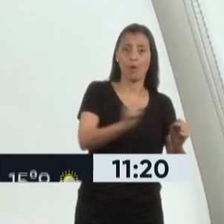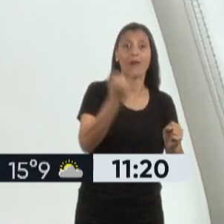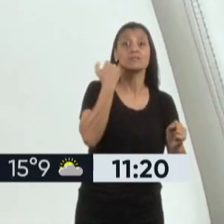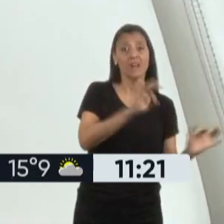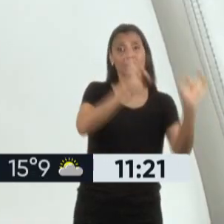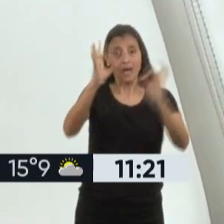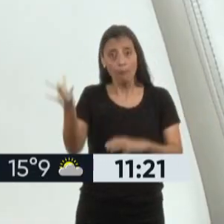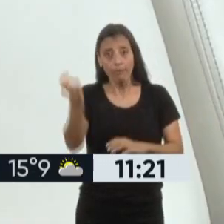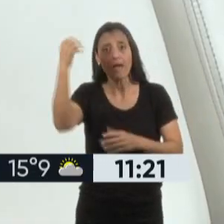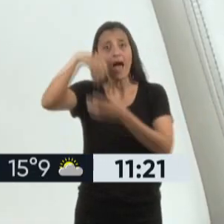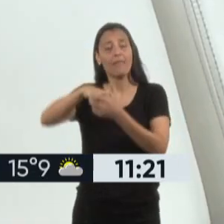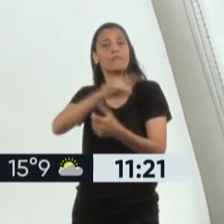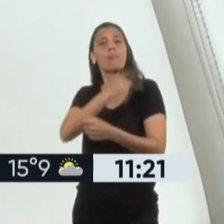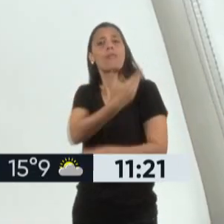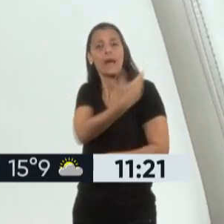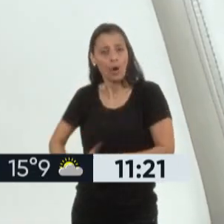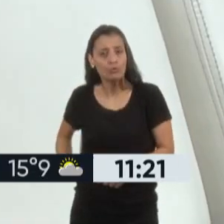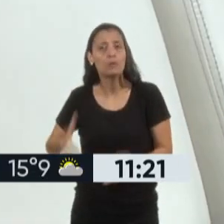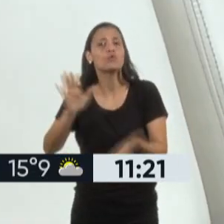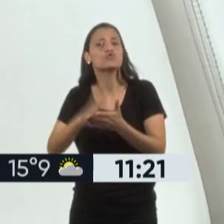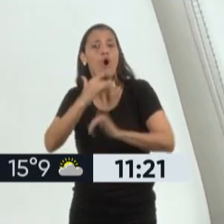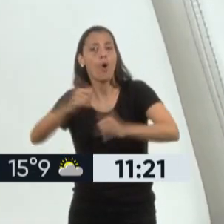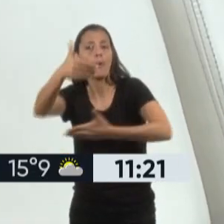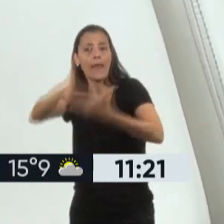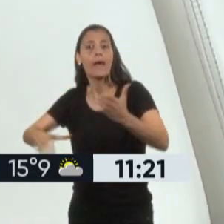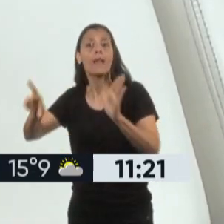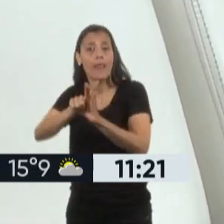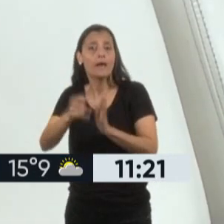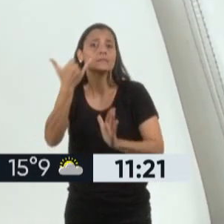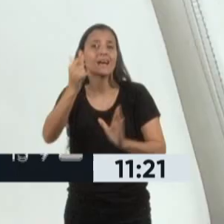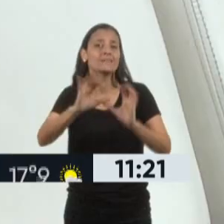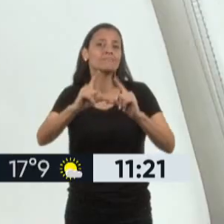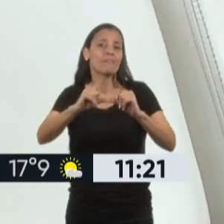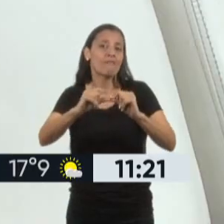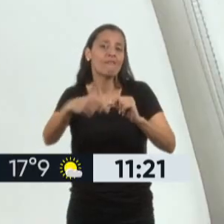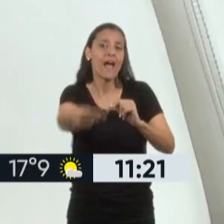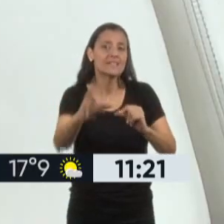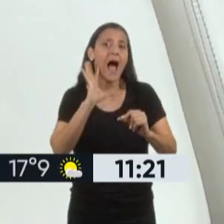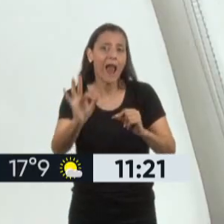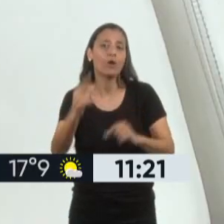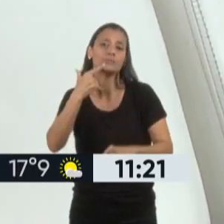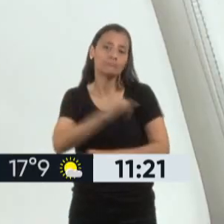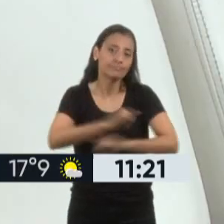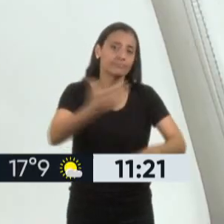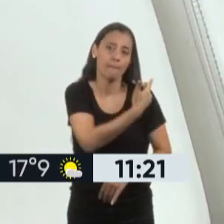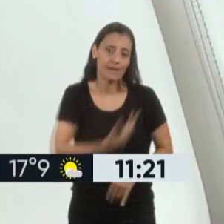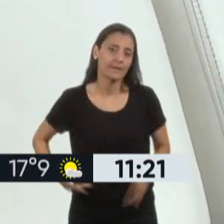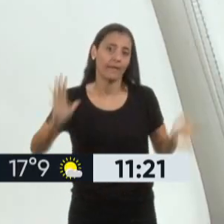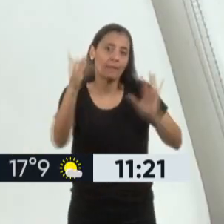Ejecutivo la comunicación de la ley y si está prevista alguna fecha para el veto que ya anunció el presidente que va a